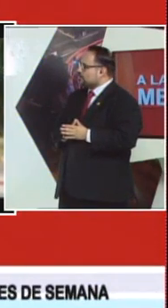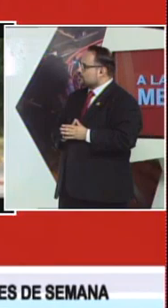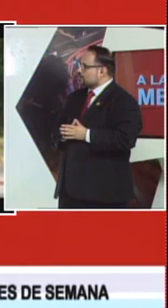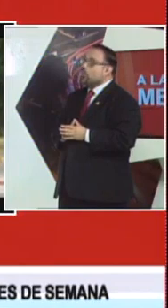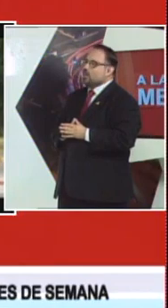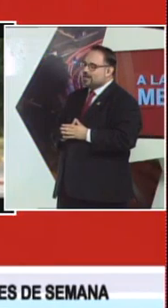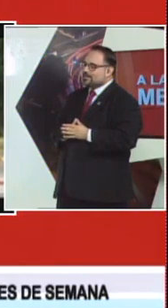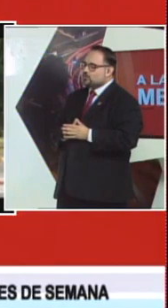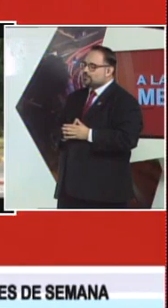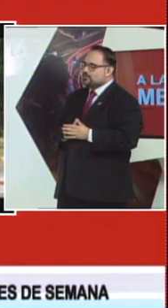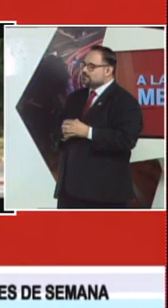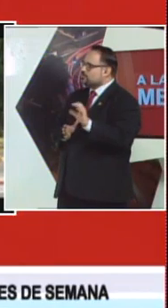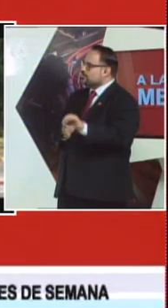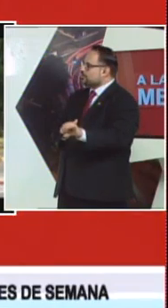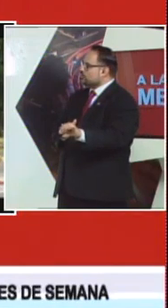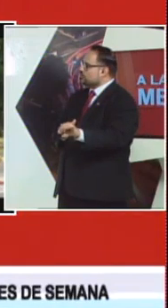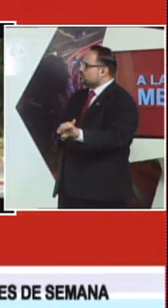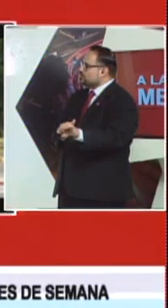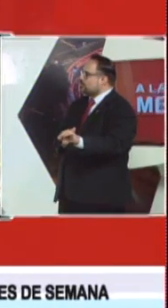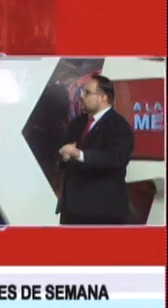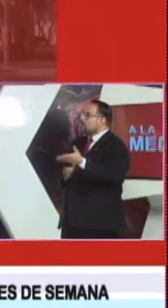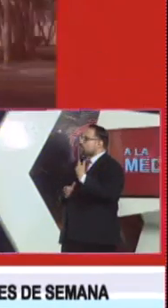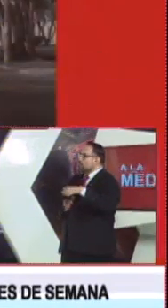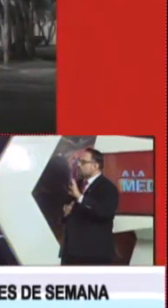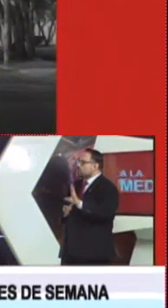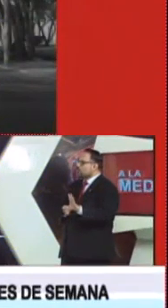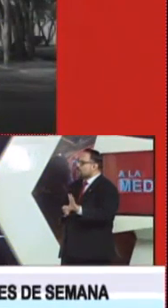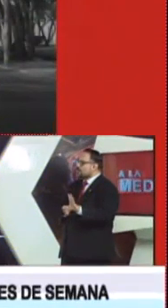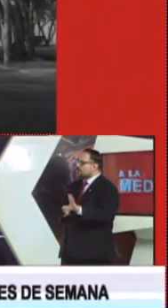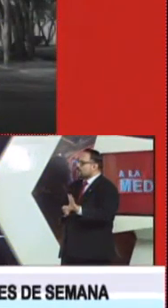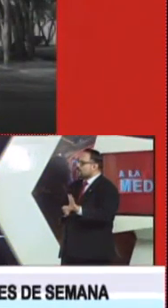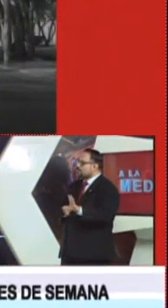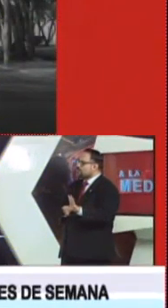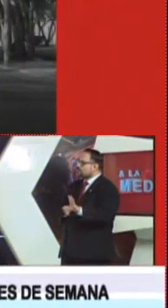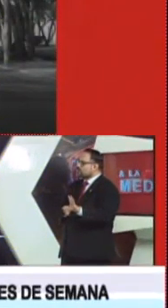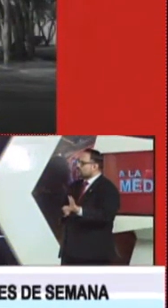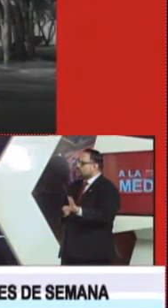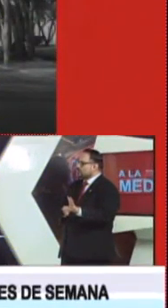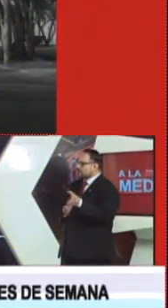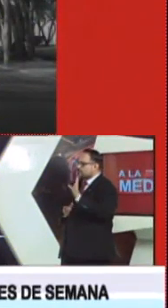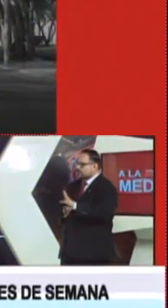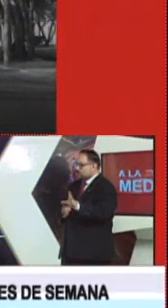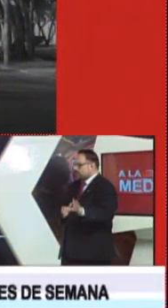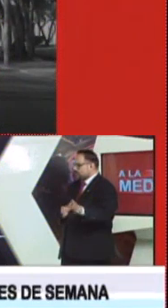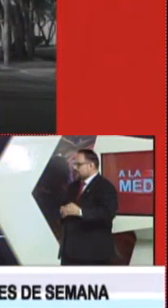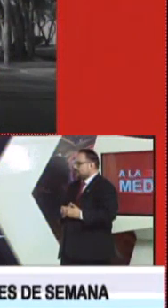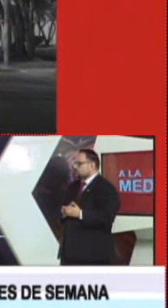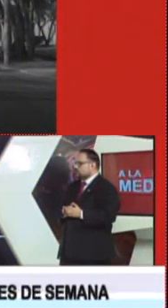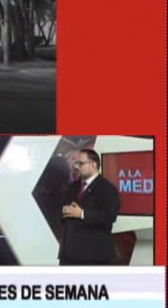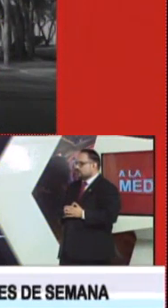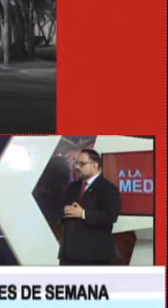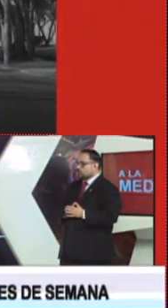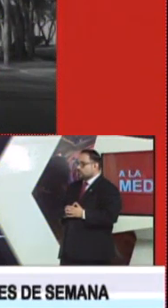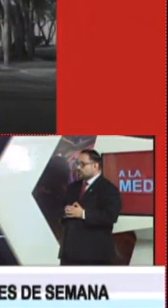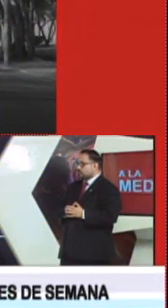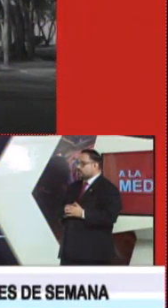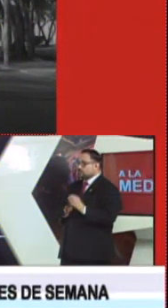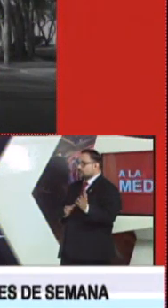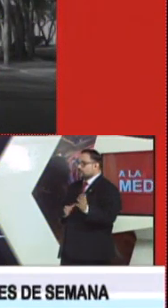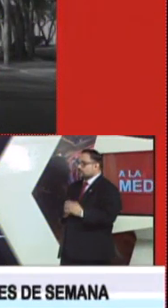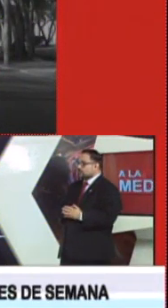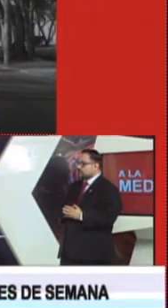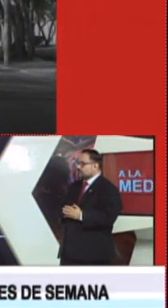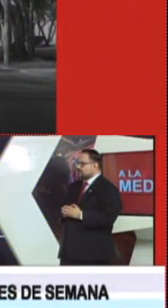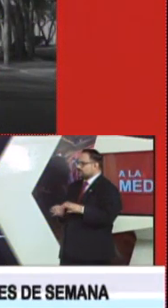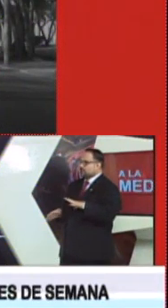primera hora de ola del COVID-19 aquí en Guatemala, por lo cual el relajamiento de cualquier medida, como en este caso el del toque de queda